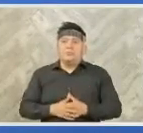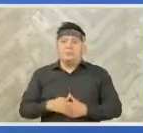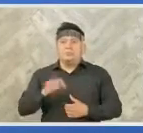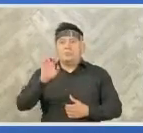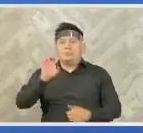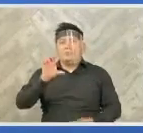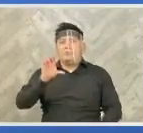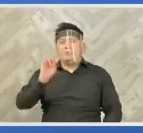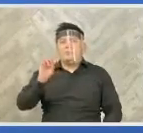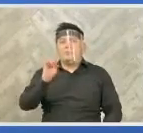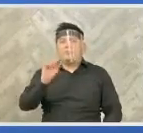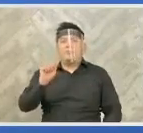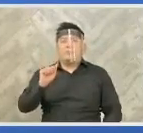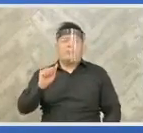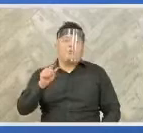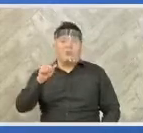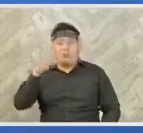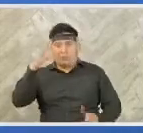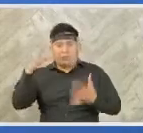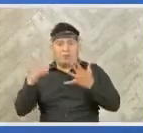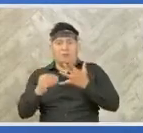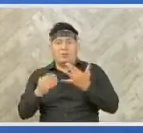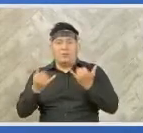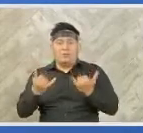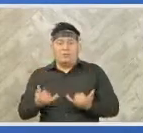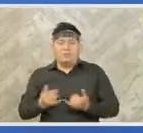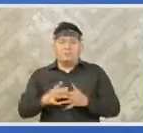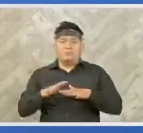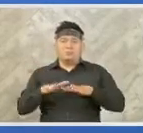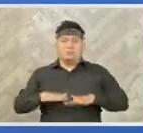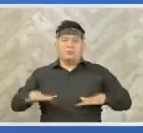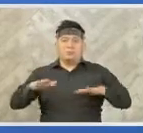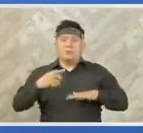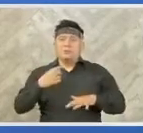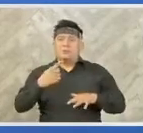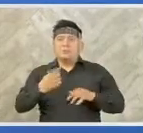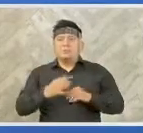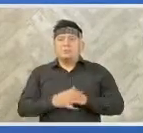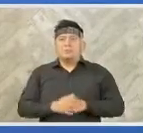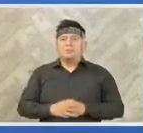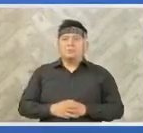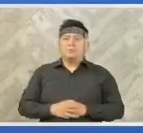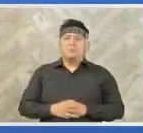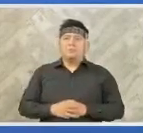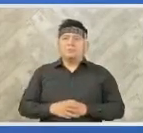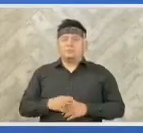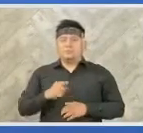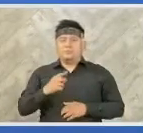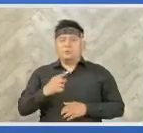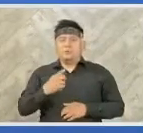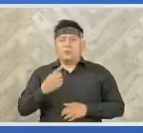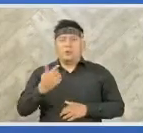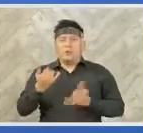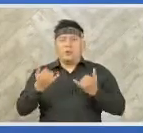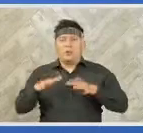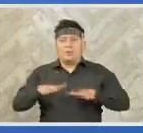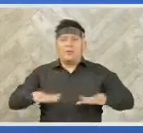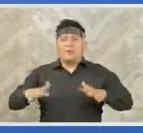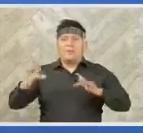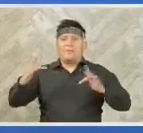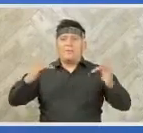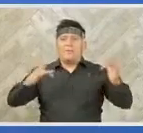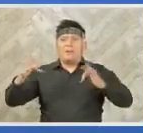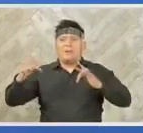Elisa, vamos a concluir contigo este espacio y quisiera preguntarte por esos espacios de participación que